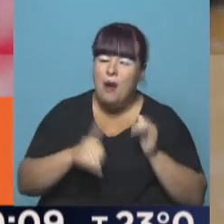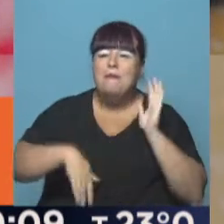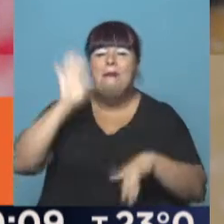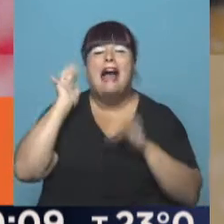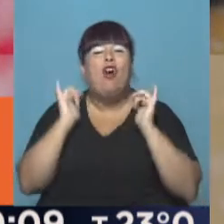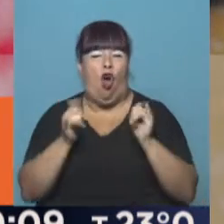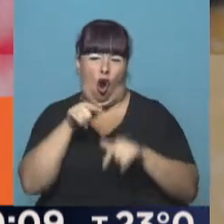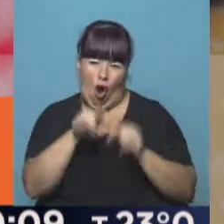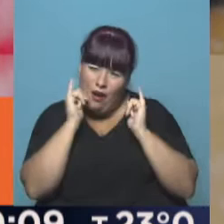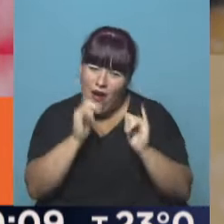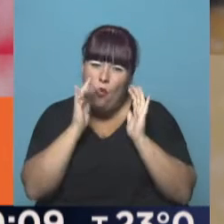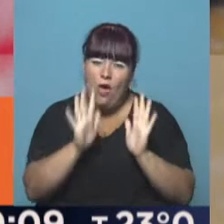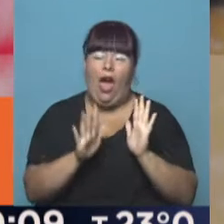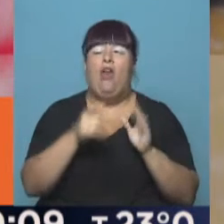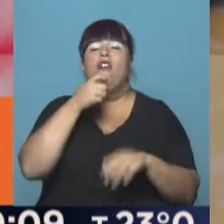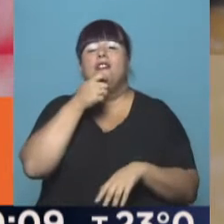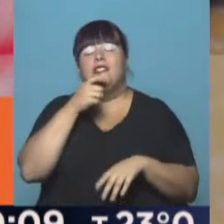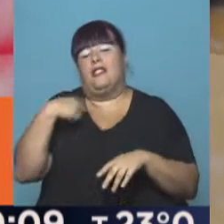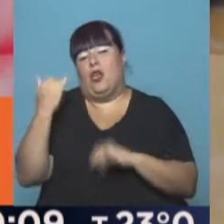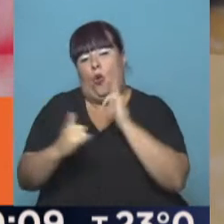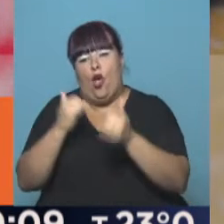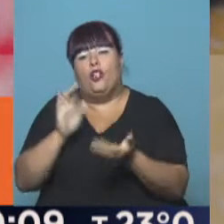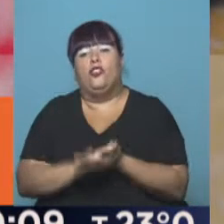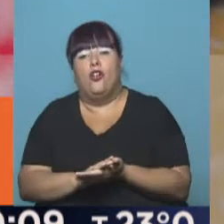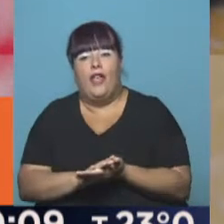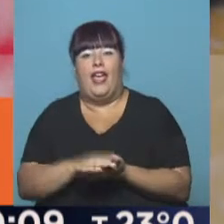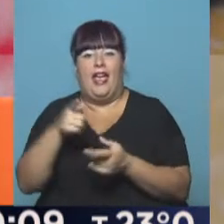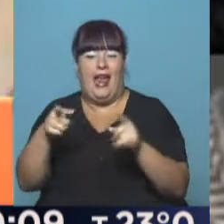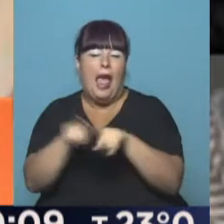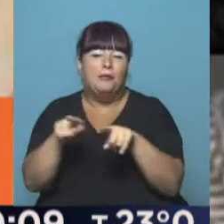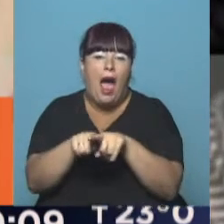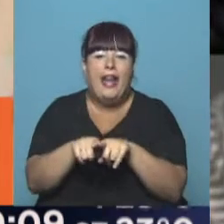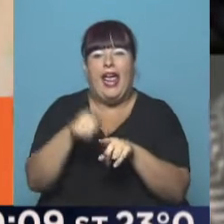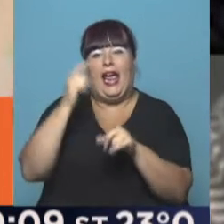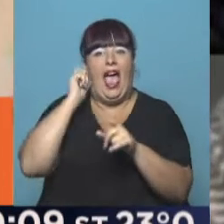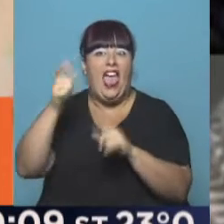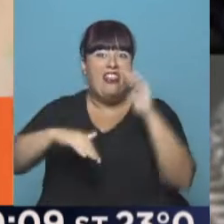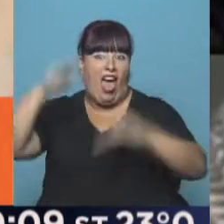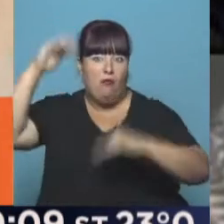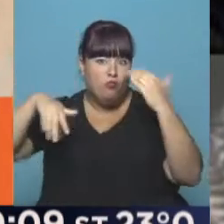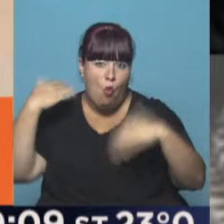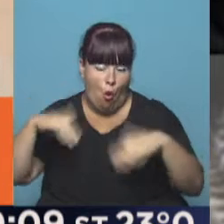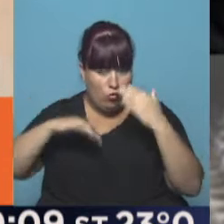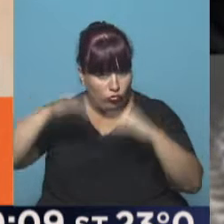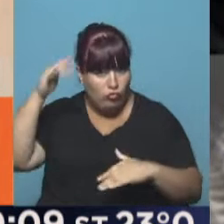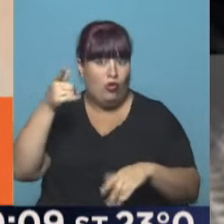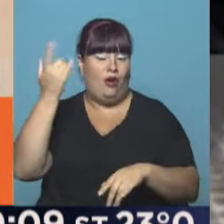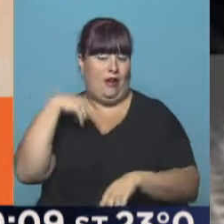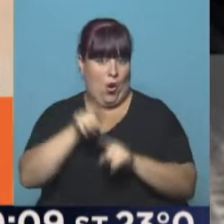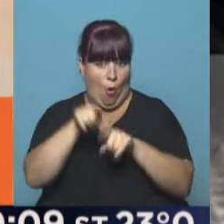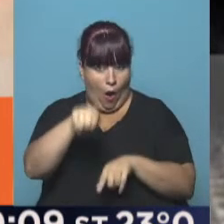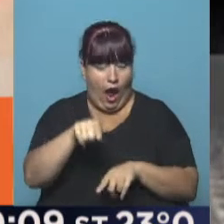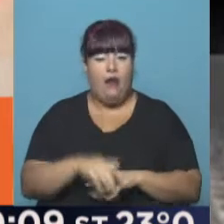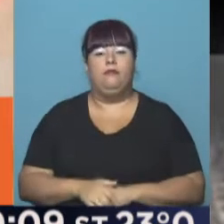todo a las jovencitas y más cuando estamos hablando de estas relaciones con una diferencia de edad importante como había aquí